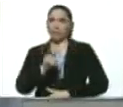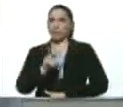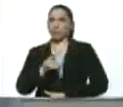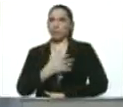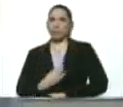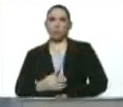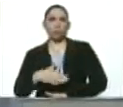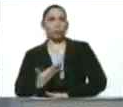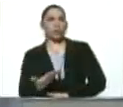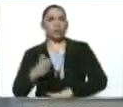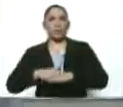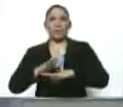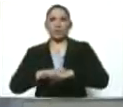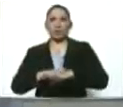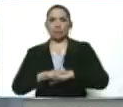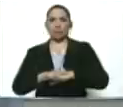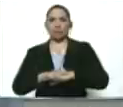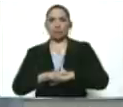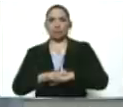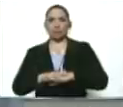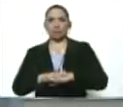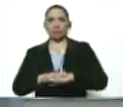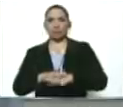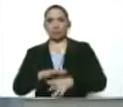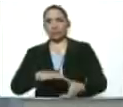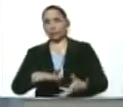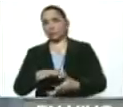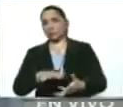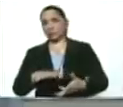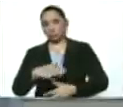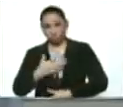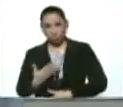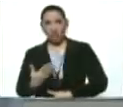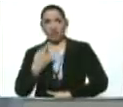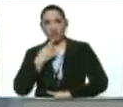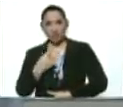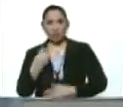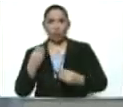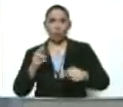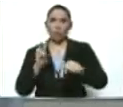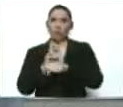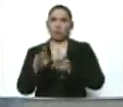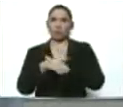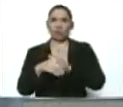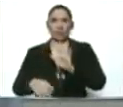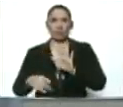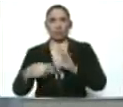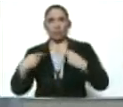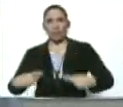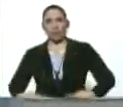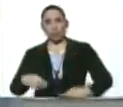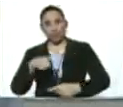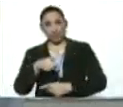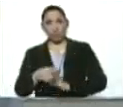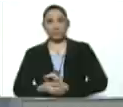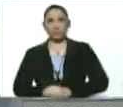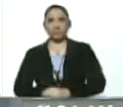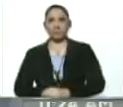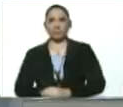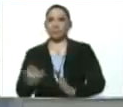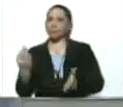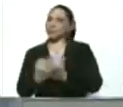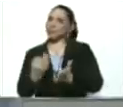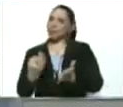lamentablemente pudiese ocurrir un hecho lamentable que pudiera calificarse como violación a derechos humanos. Eso siempre lo